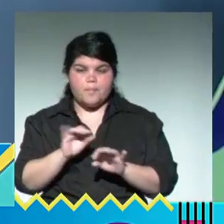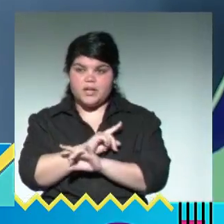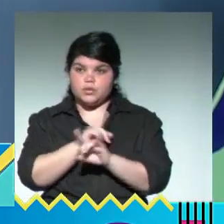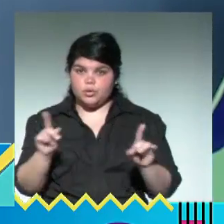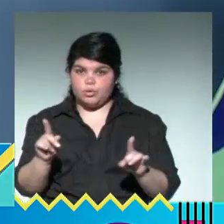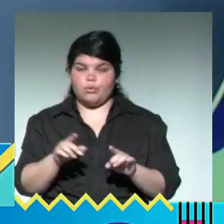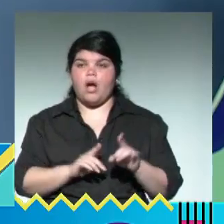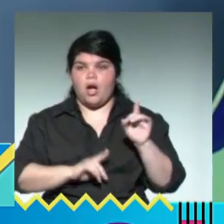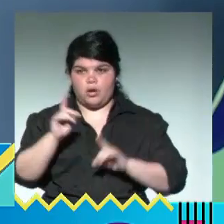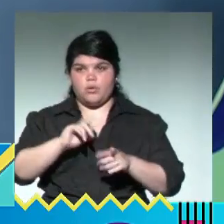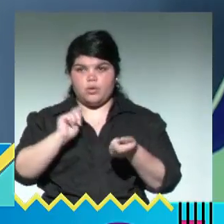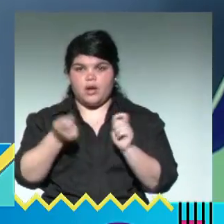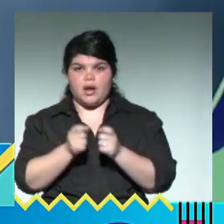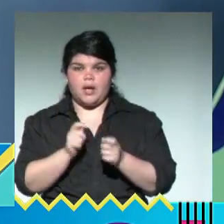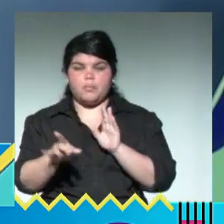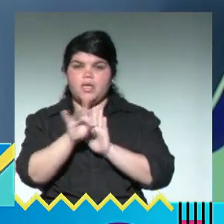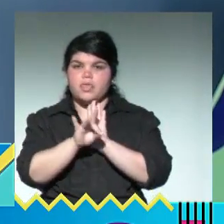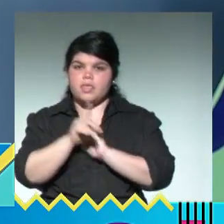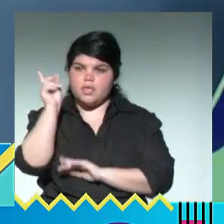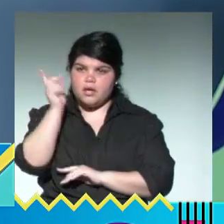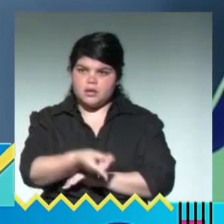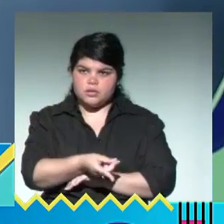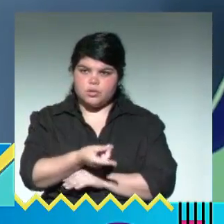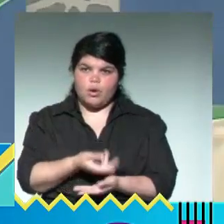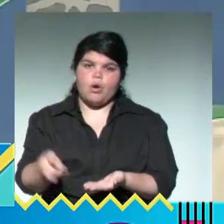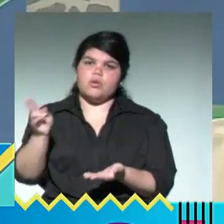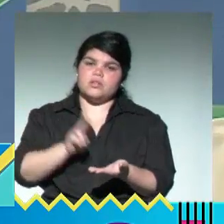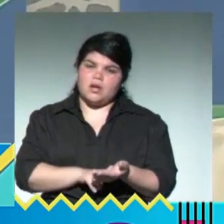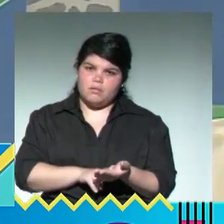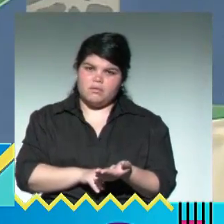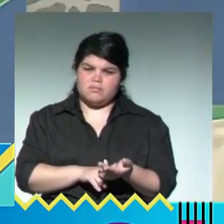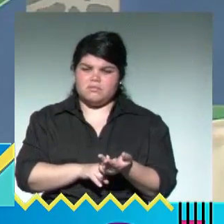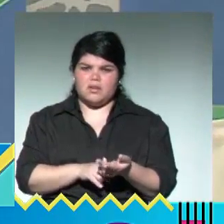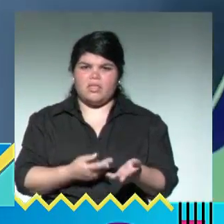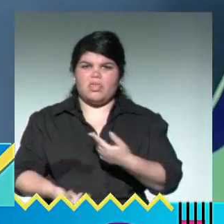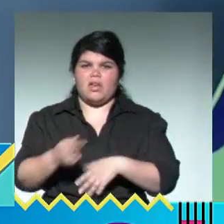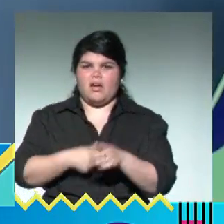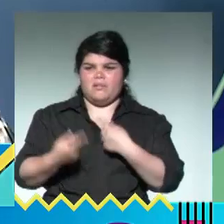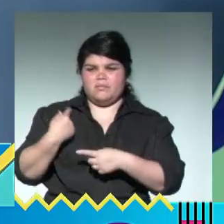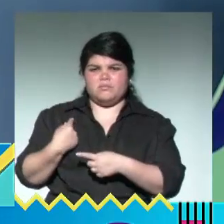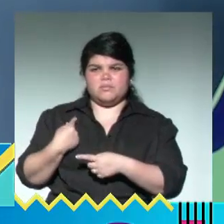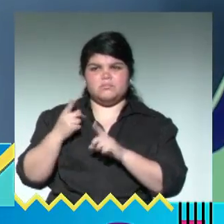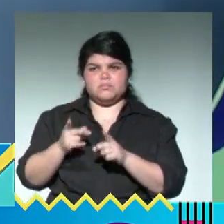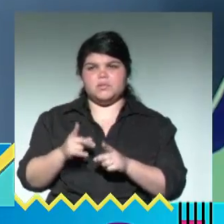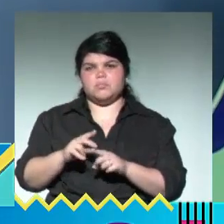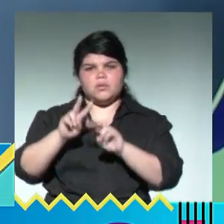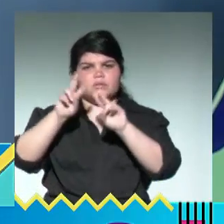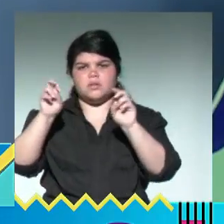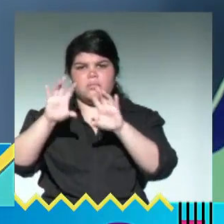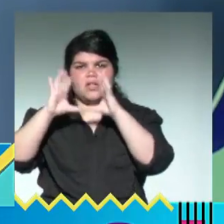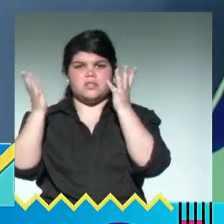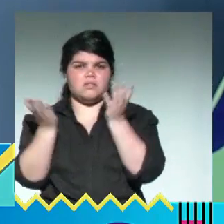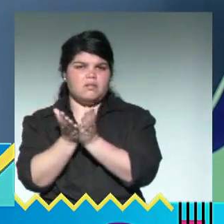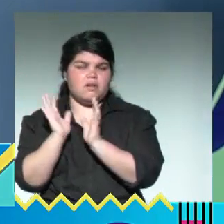sus matices el decreto que presentaron, sí. Se vuelve a retenciones, digo, un poco también, aparte de los contextos internacionales y demás, uno